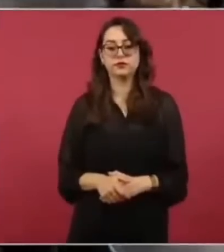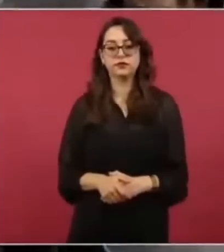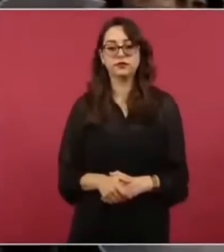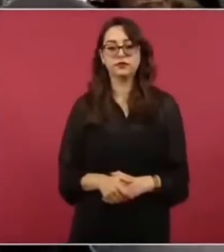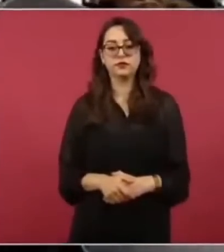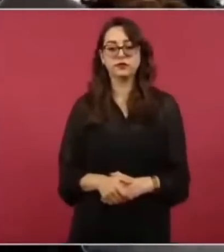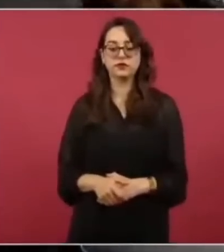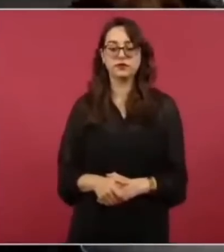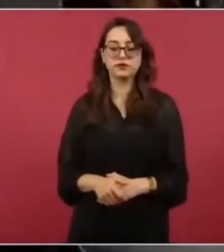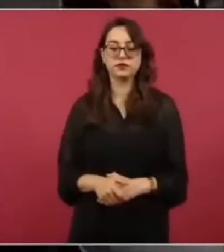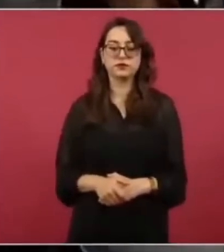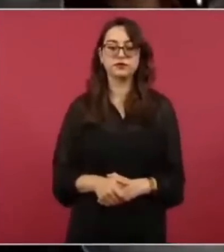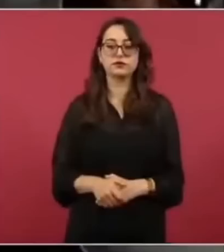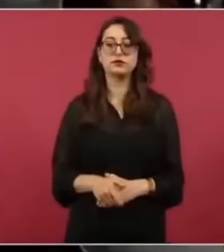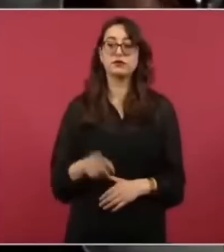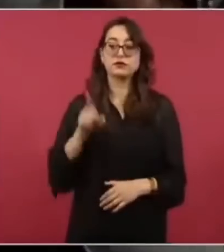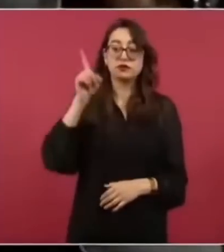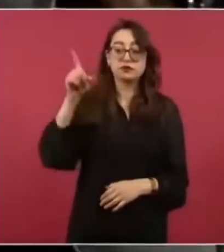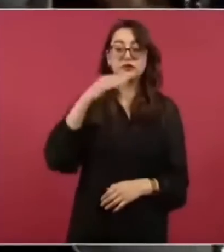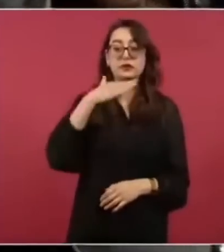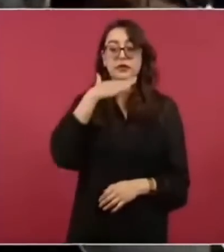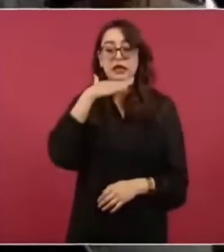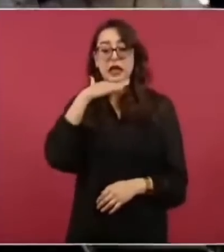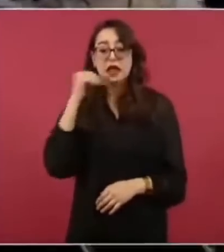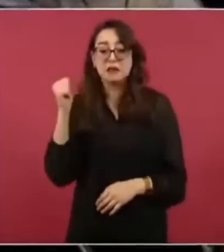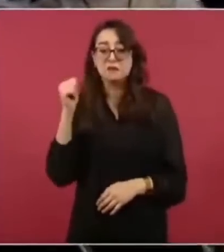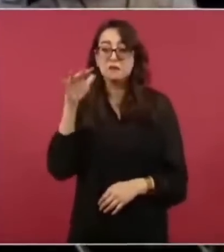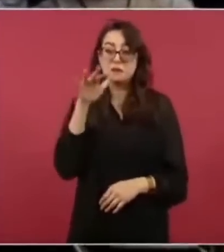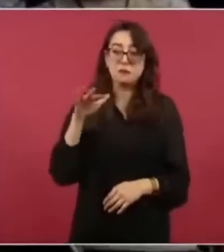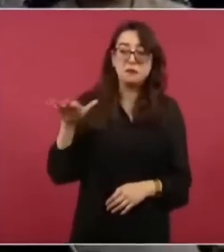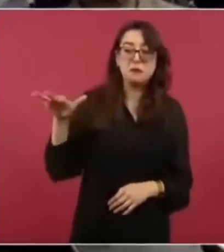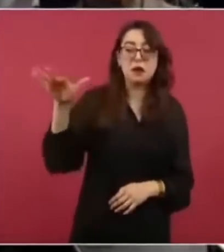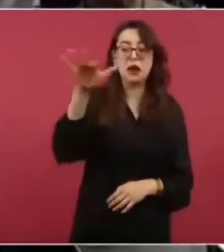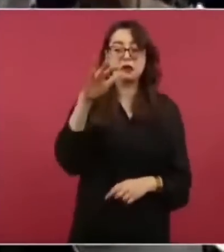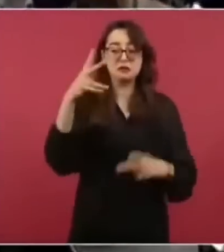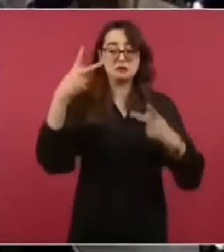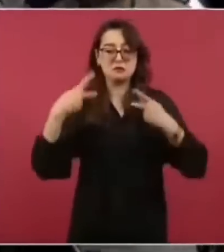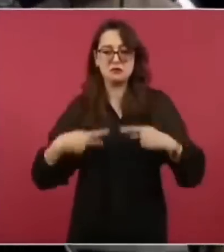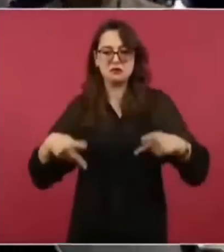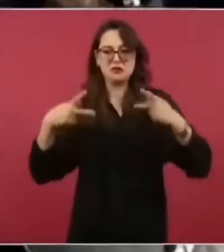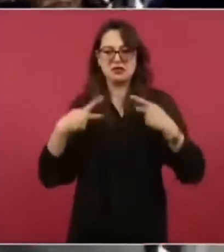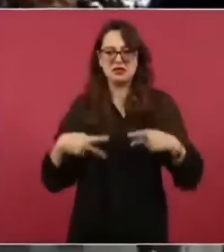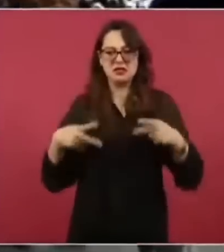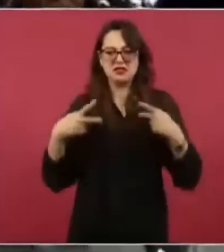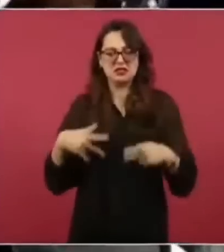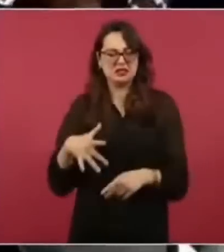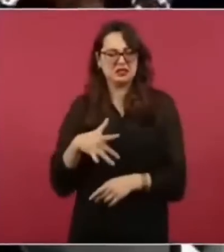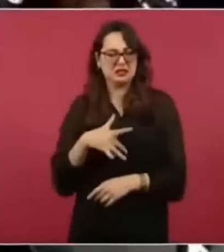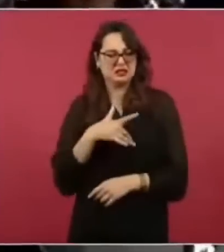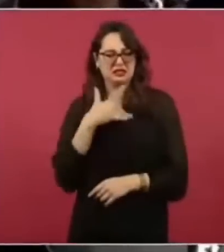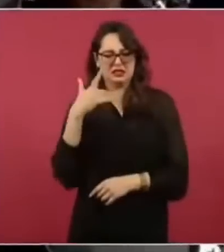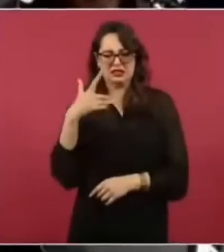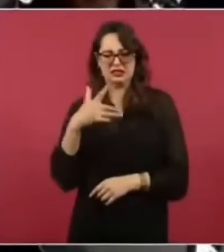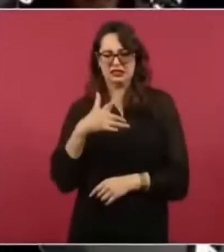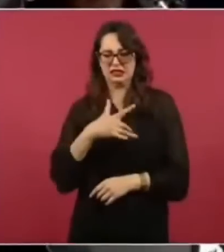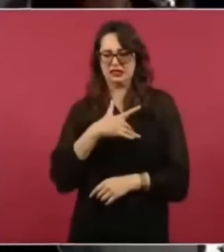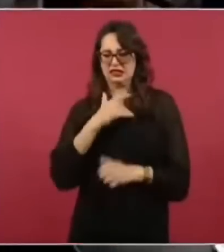exasperó tanto al pueblo alemán, nada lo